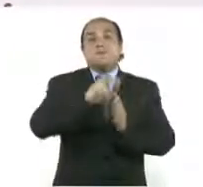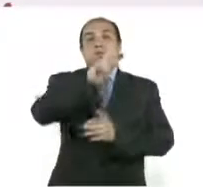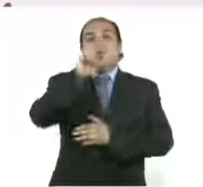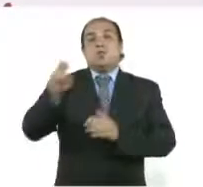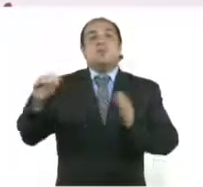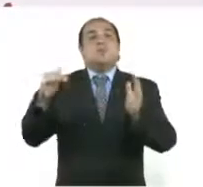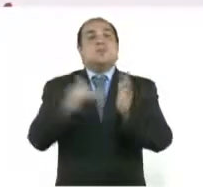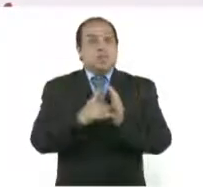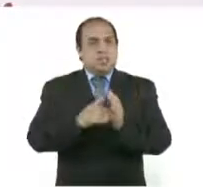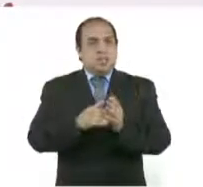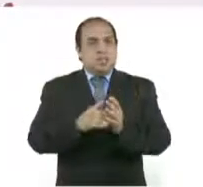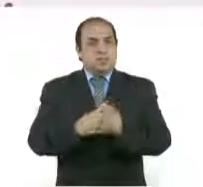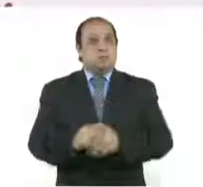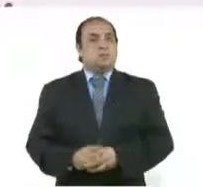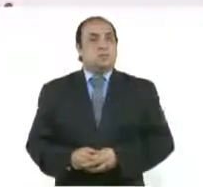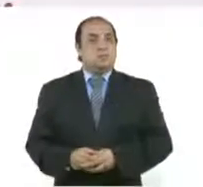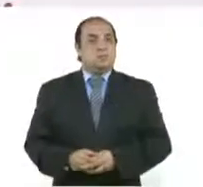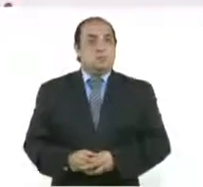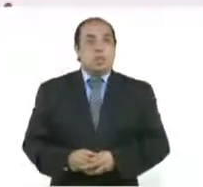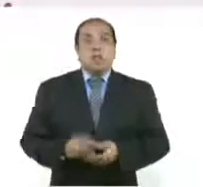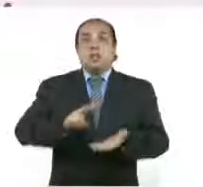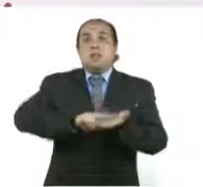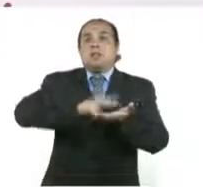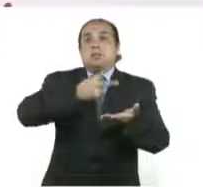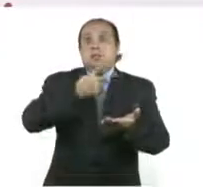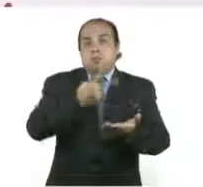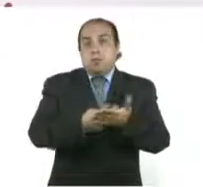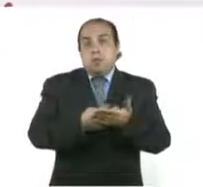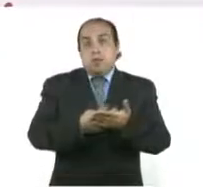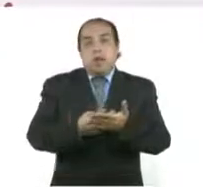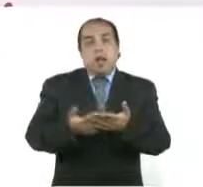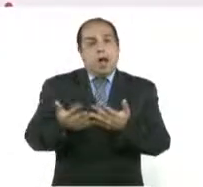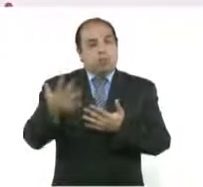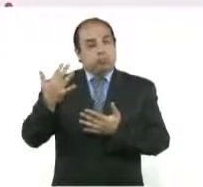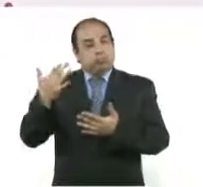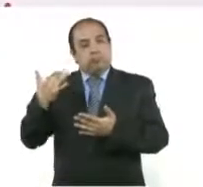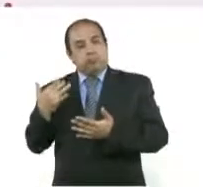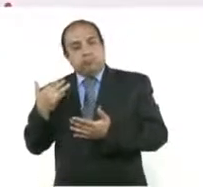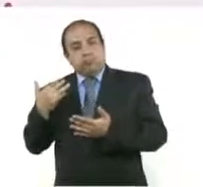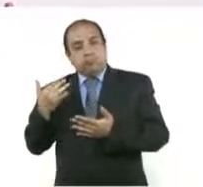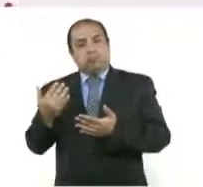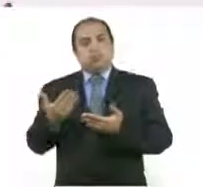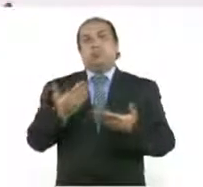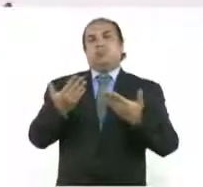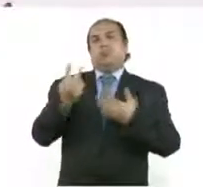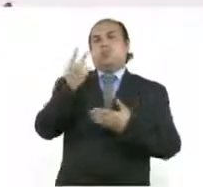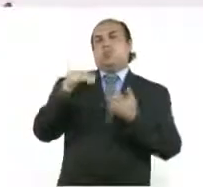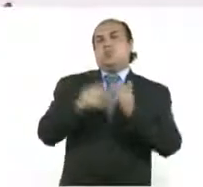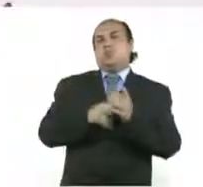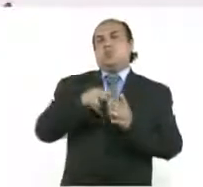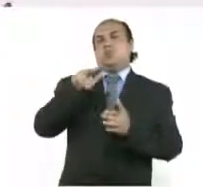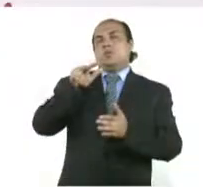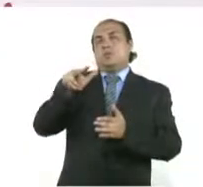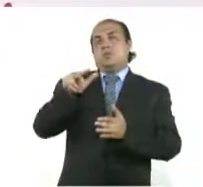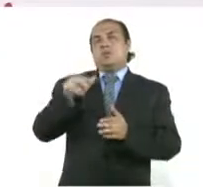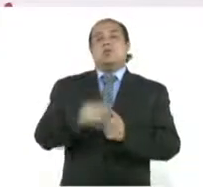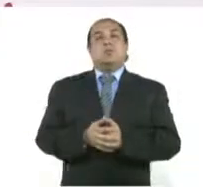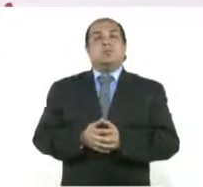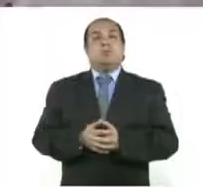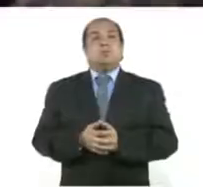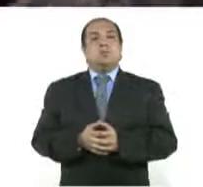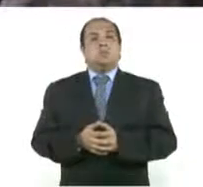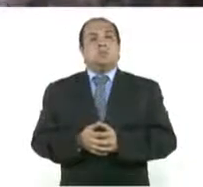1,200,000, es decir, el doble de lo que recibían en 2018, de las personas que recibían